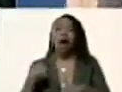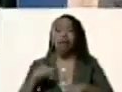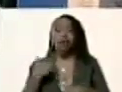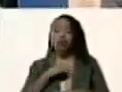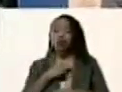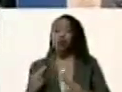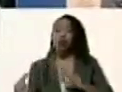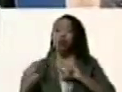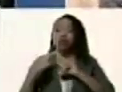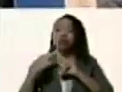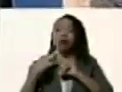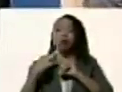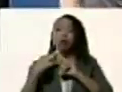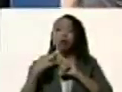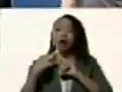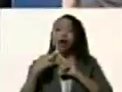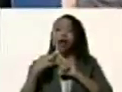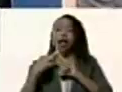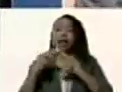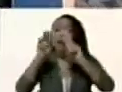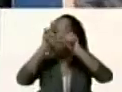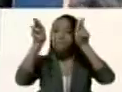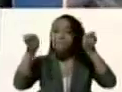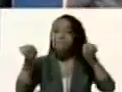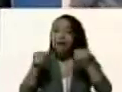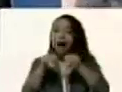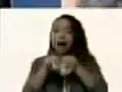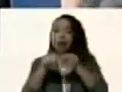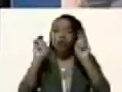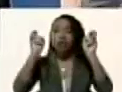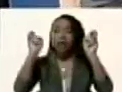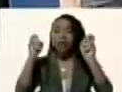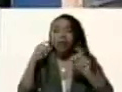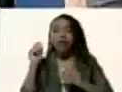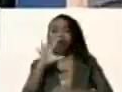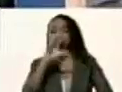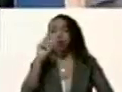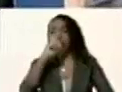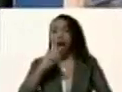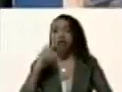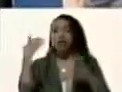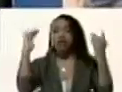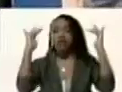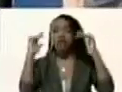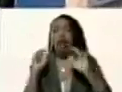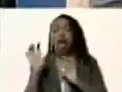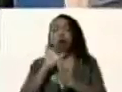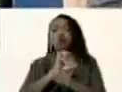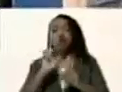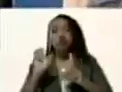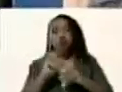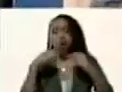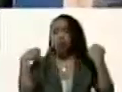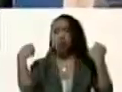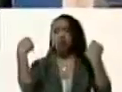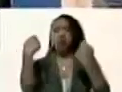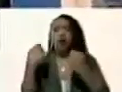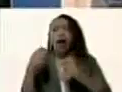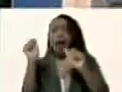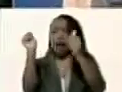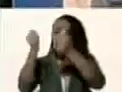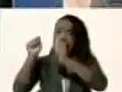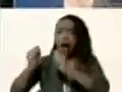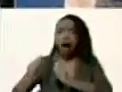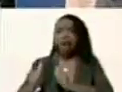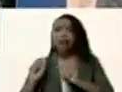encontramos en el marco de su 50 año aniversario y hoy le toca a la cultura popular, le toca al arte, le toca a